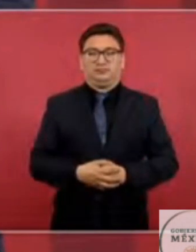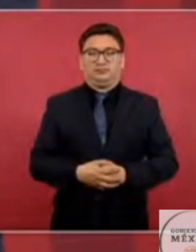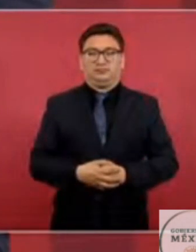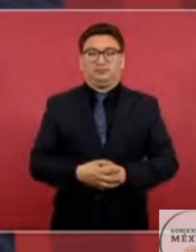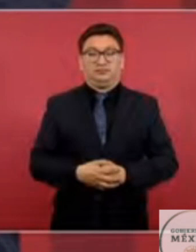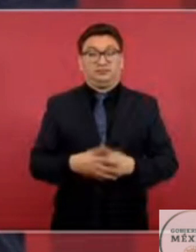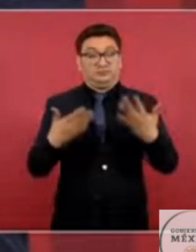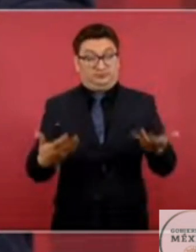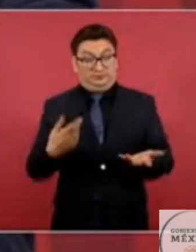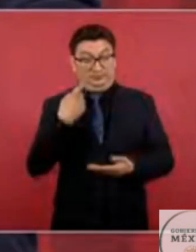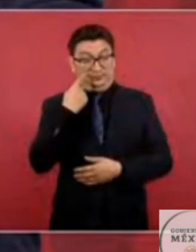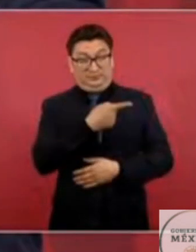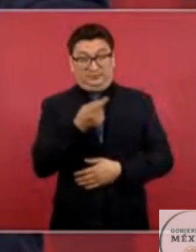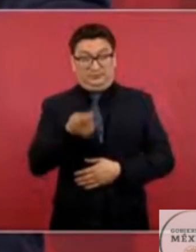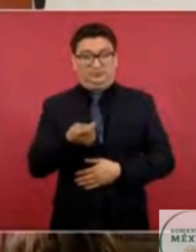Pero estamos hablando